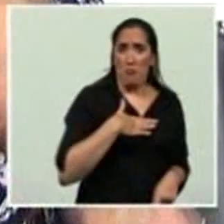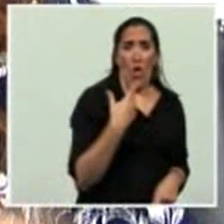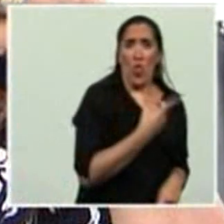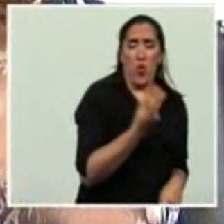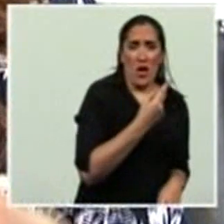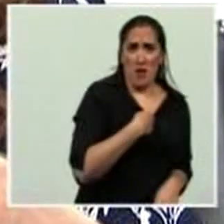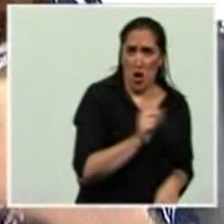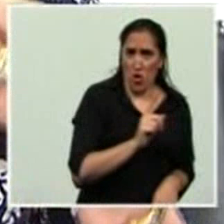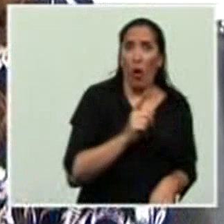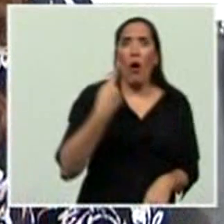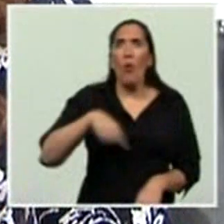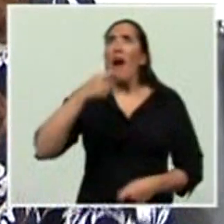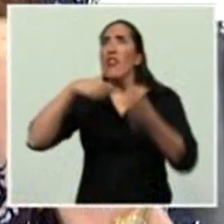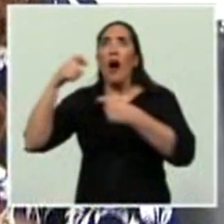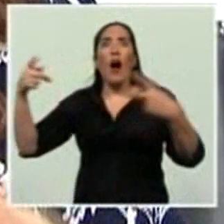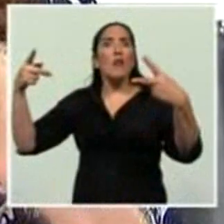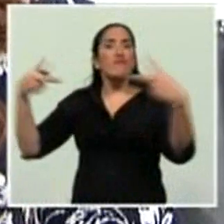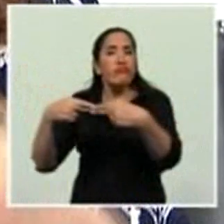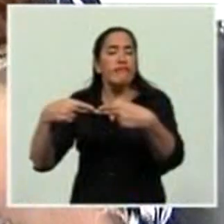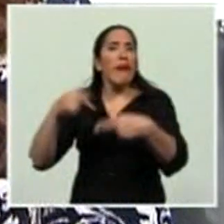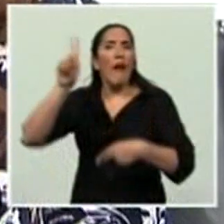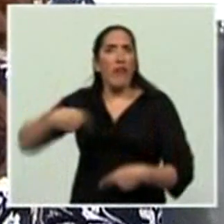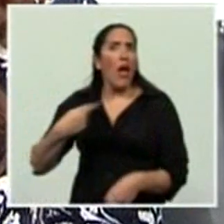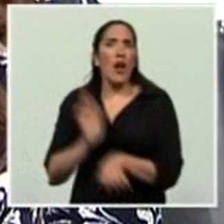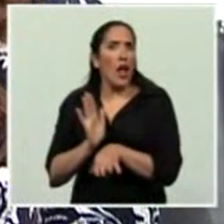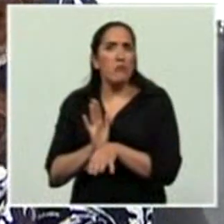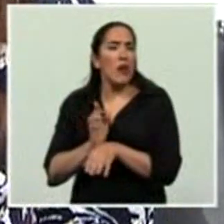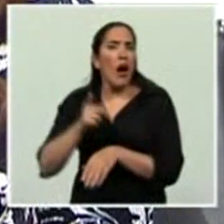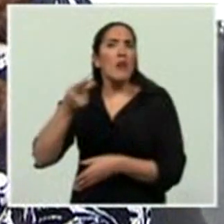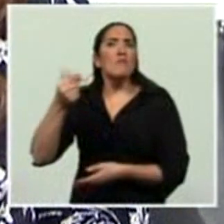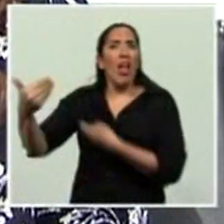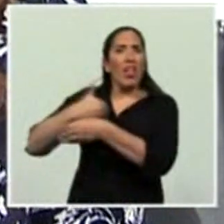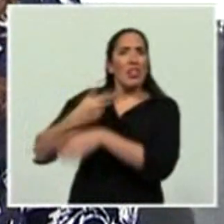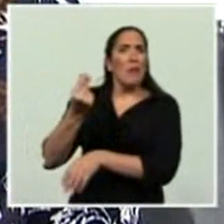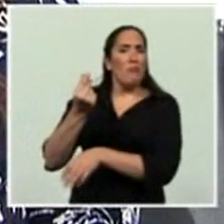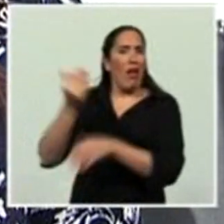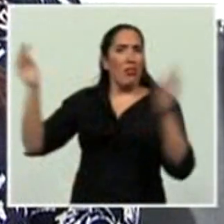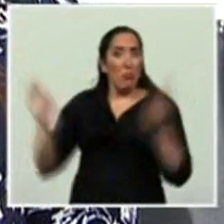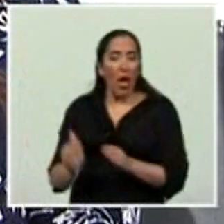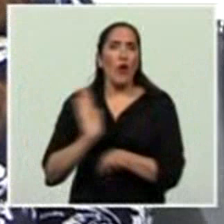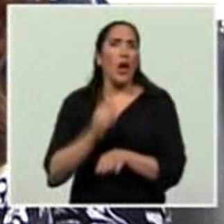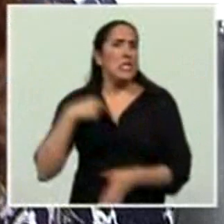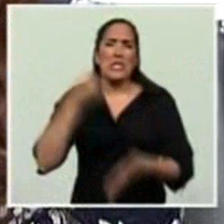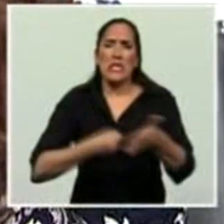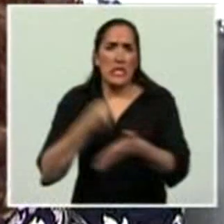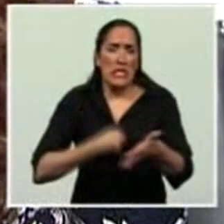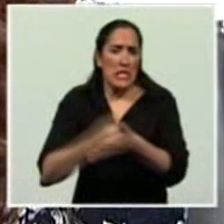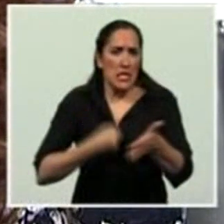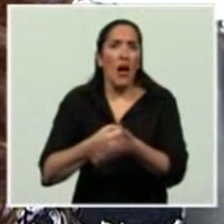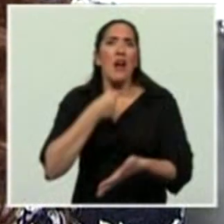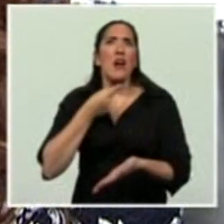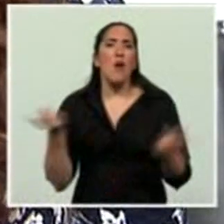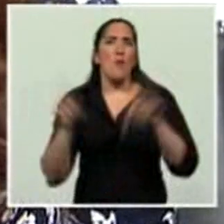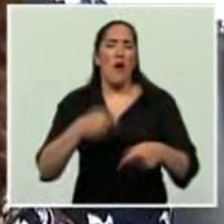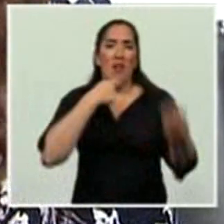Lucho Exactamente igual que si fuera una ganadera era porque siento que todos los argentinos tengan la actividad